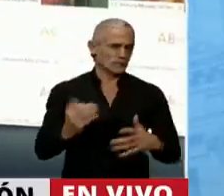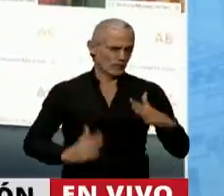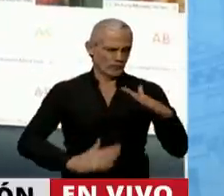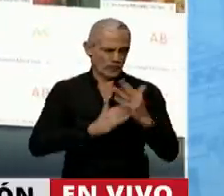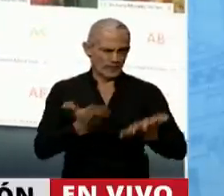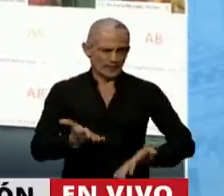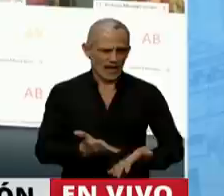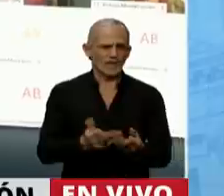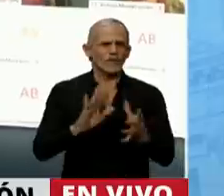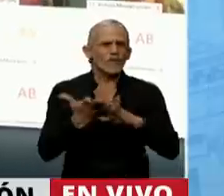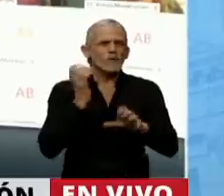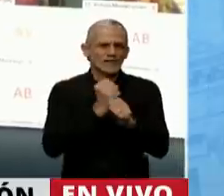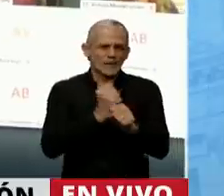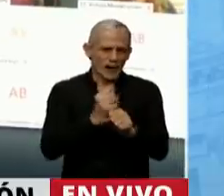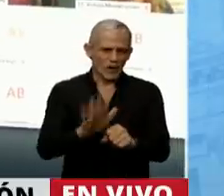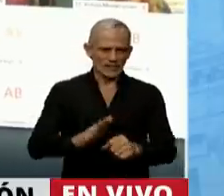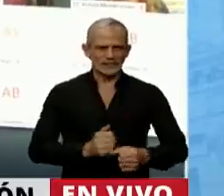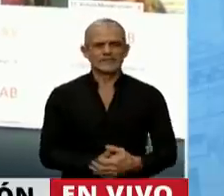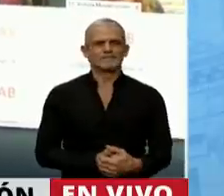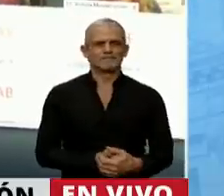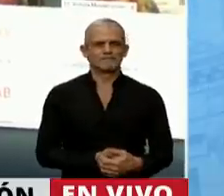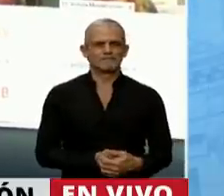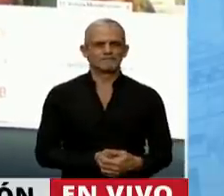fundamental este tipo de trabajo.